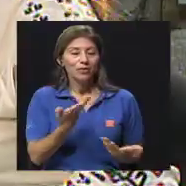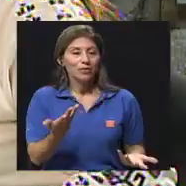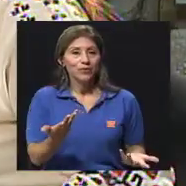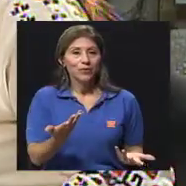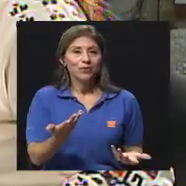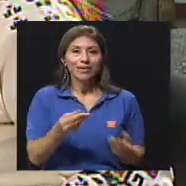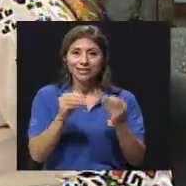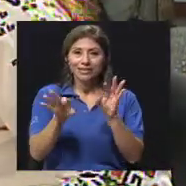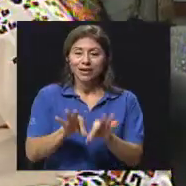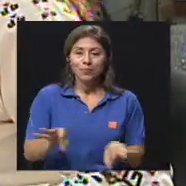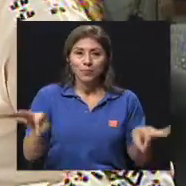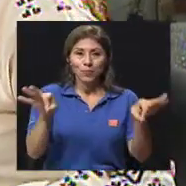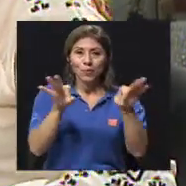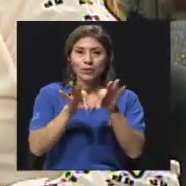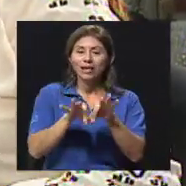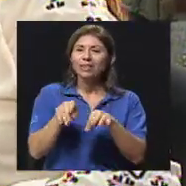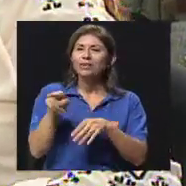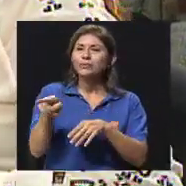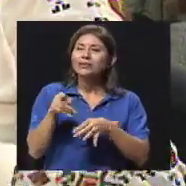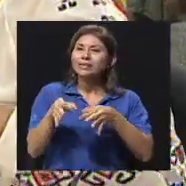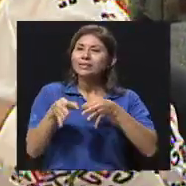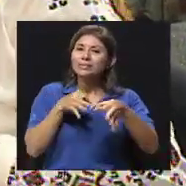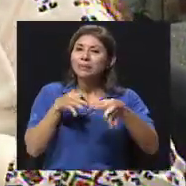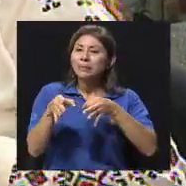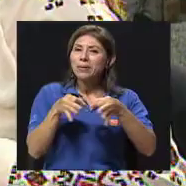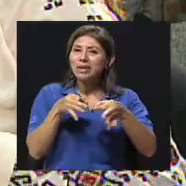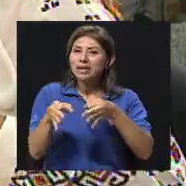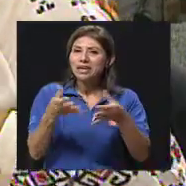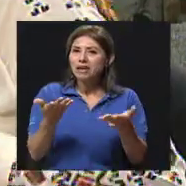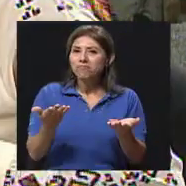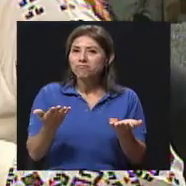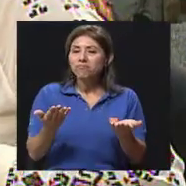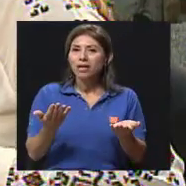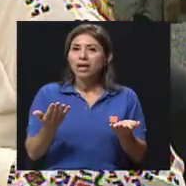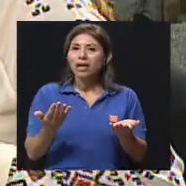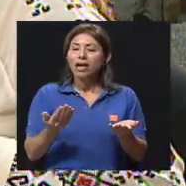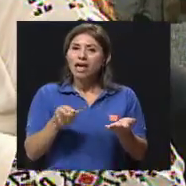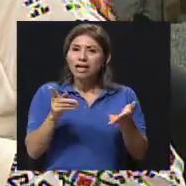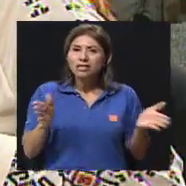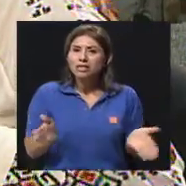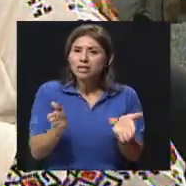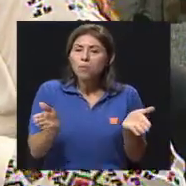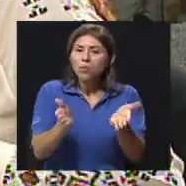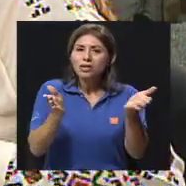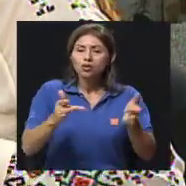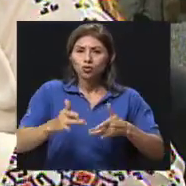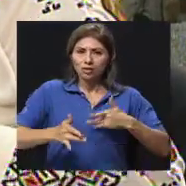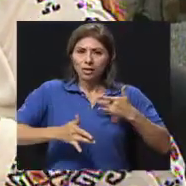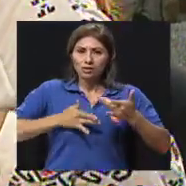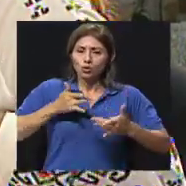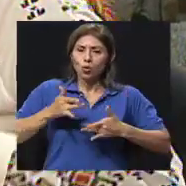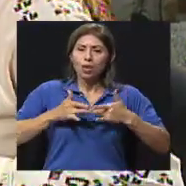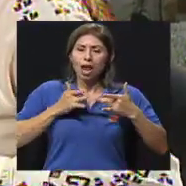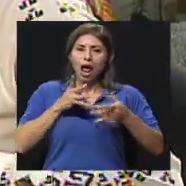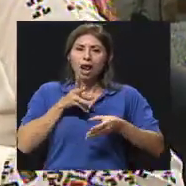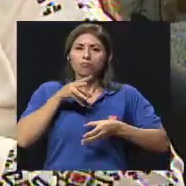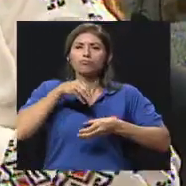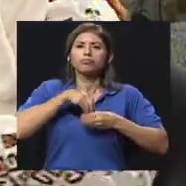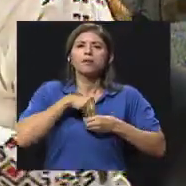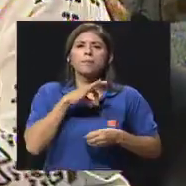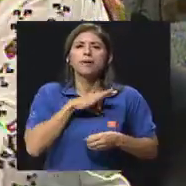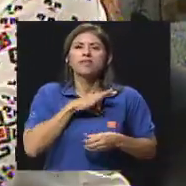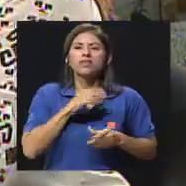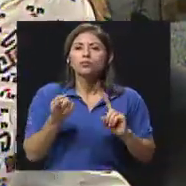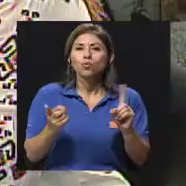cámaras que sería importante también que usted nos explique qué nos puede, qué beneficios podría traer esta estimulación sensorial en cuanto al aprendizaje,